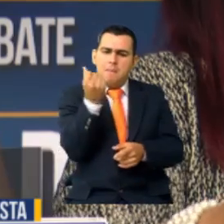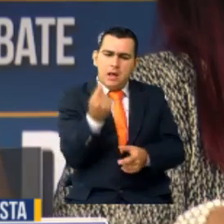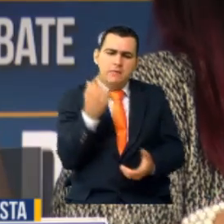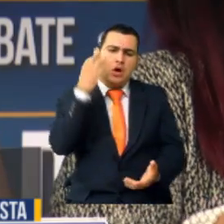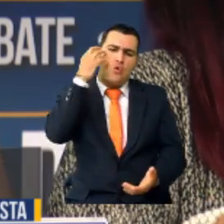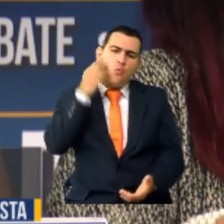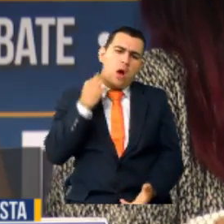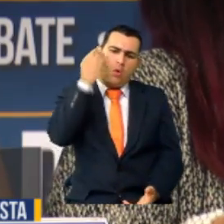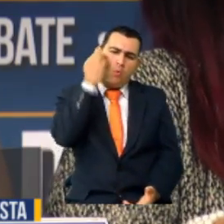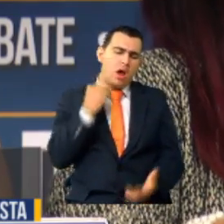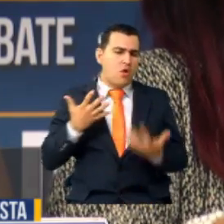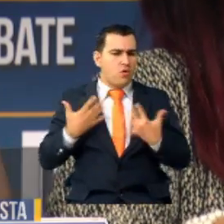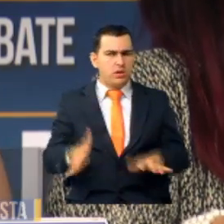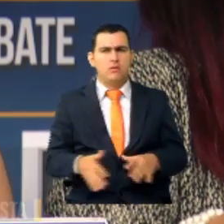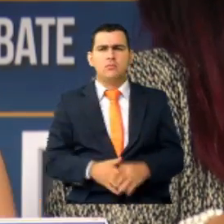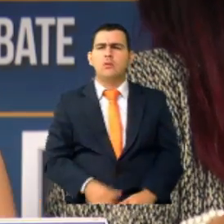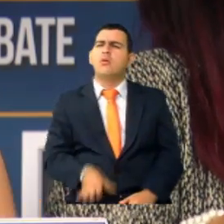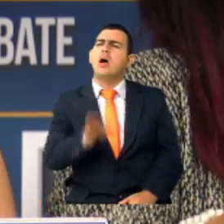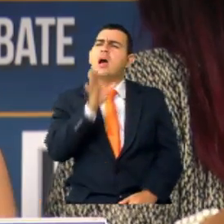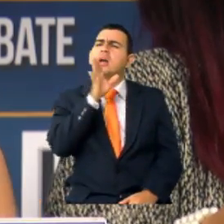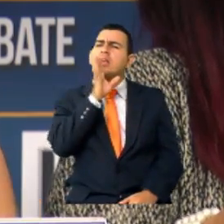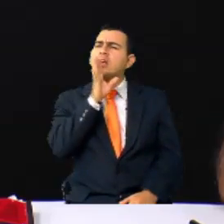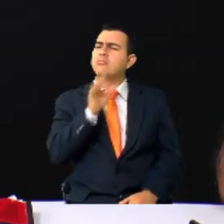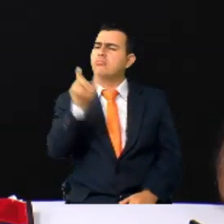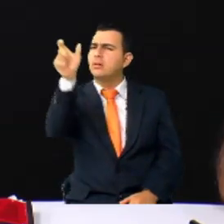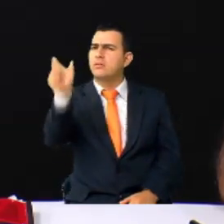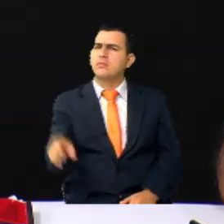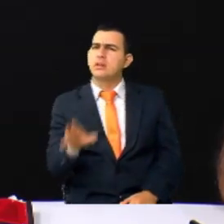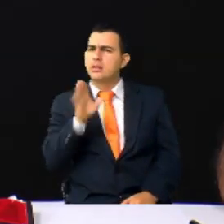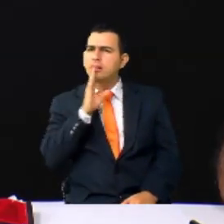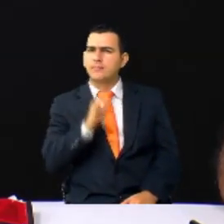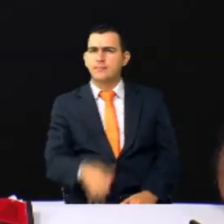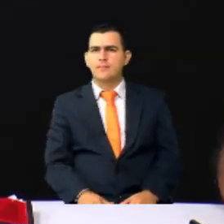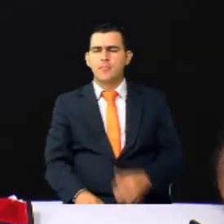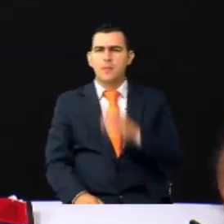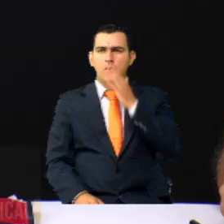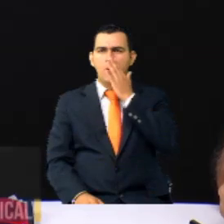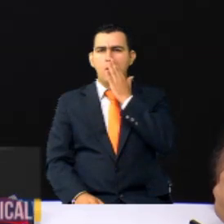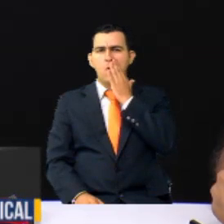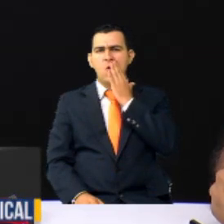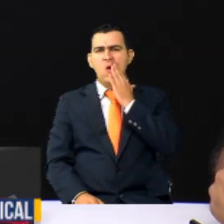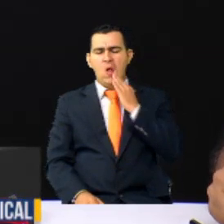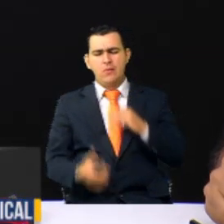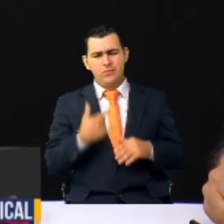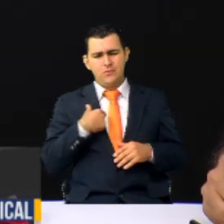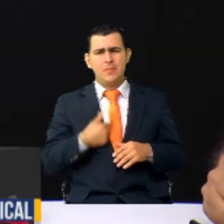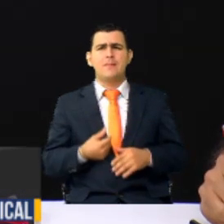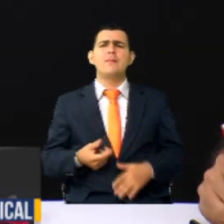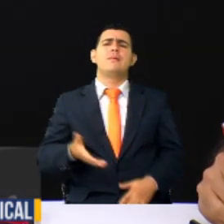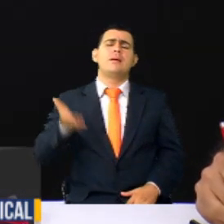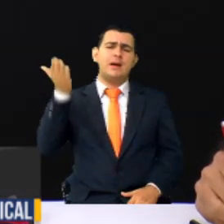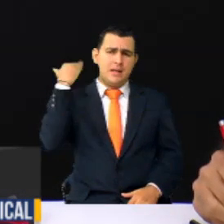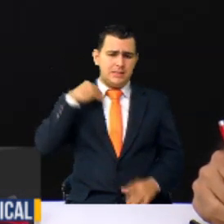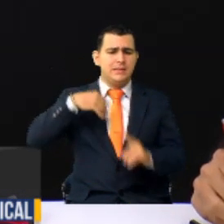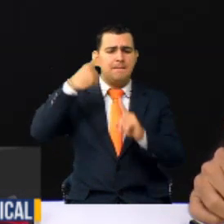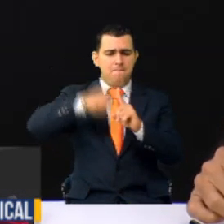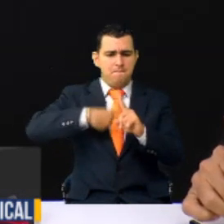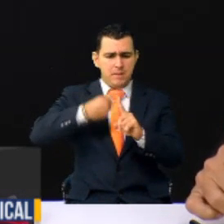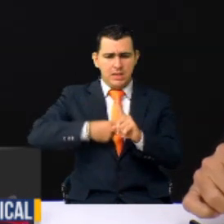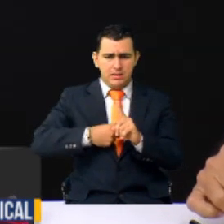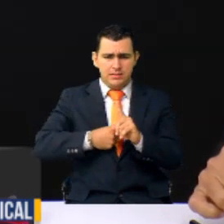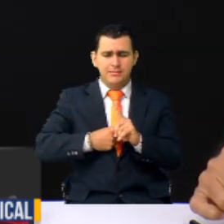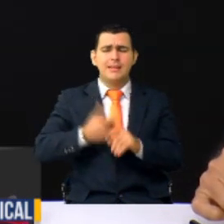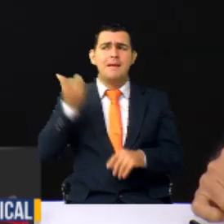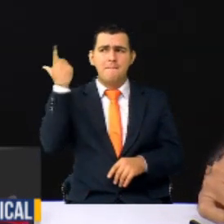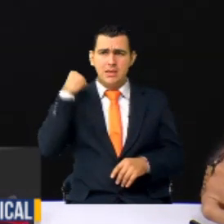los barranqueños. ¿A quién se refería? Bueno, no solamente hace algunos días, hace algunos meses también. Y